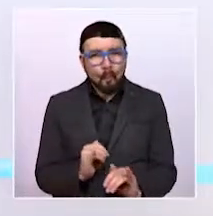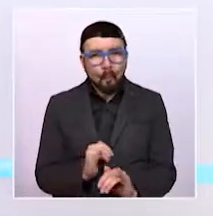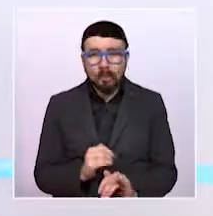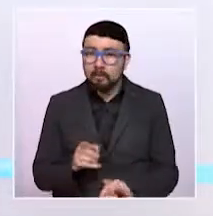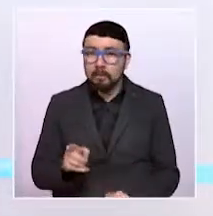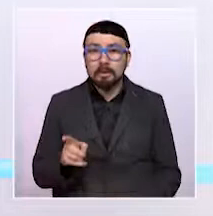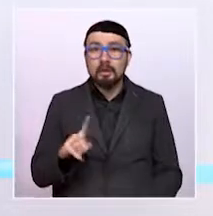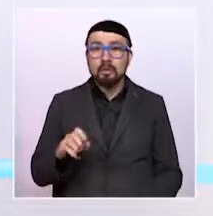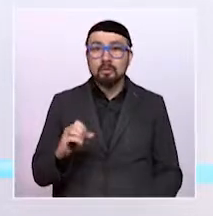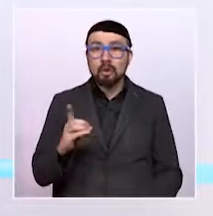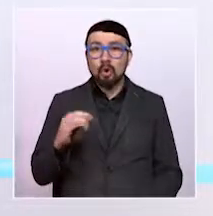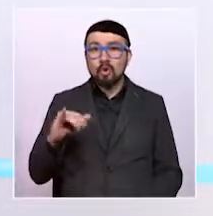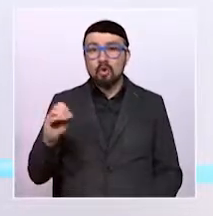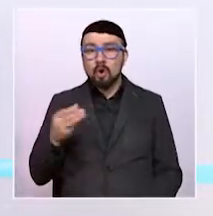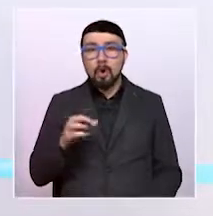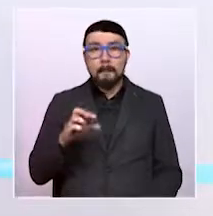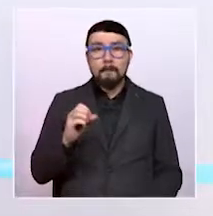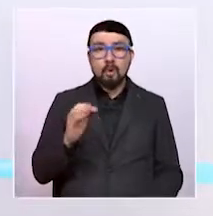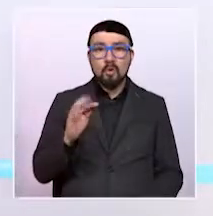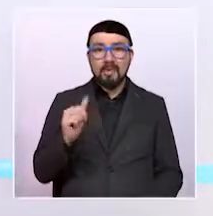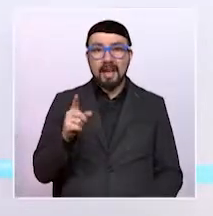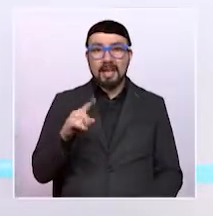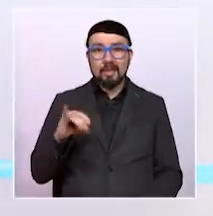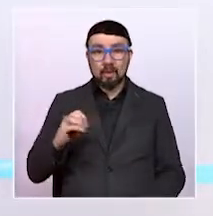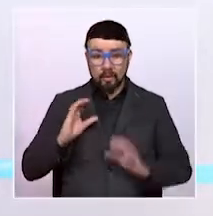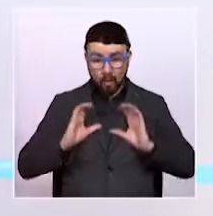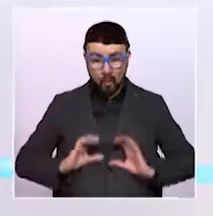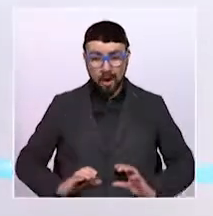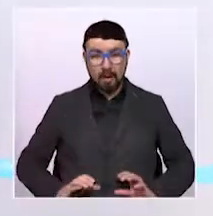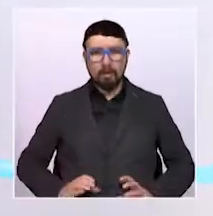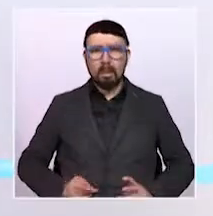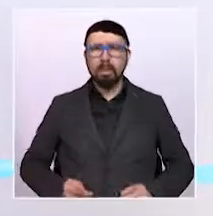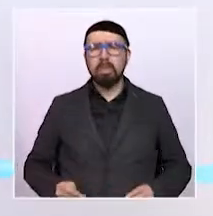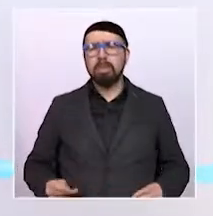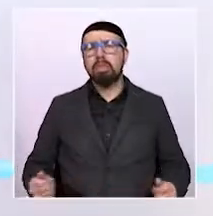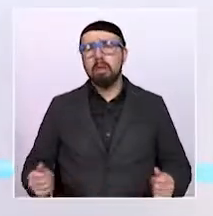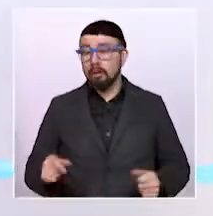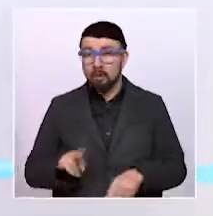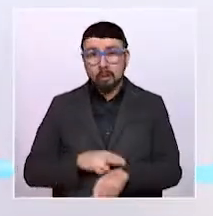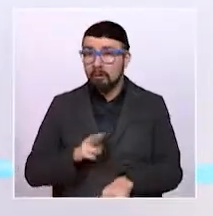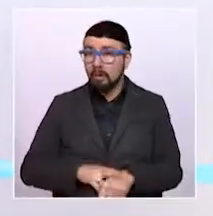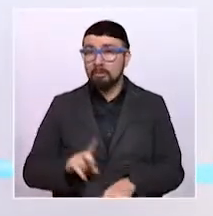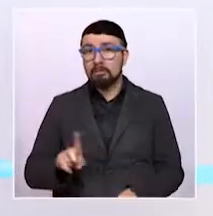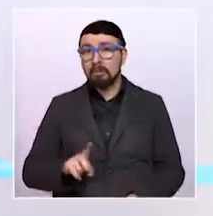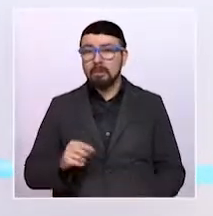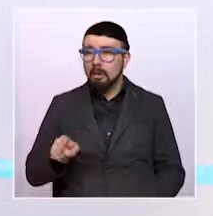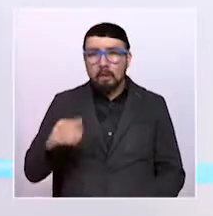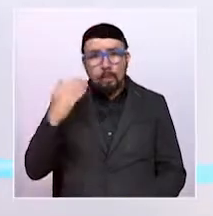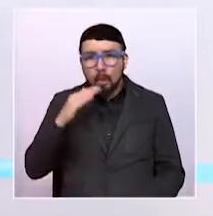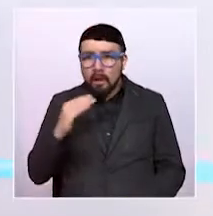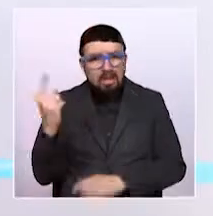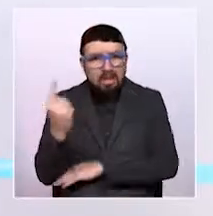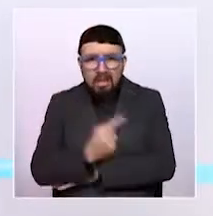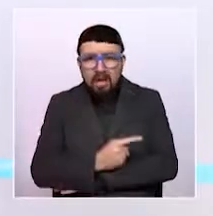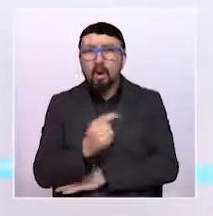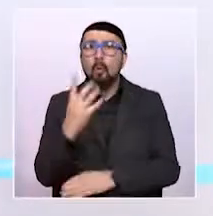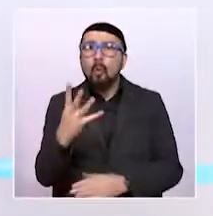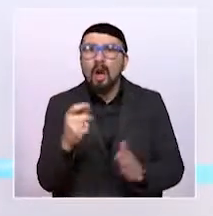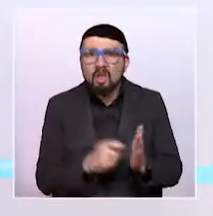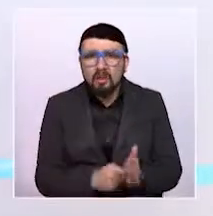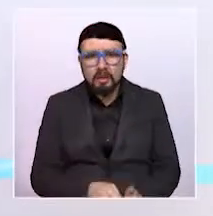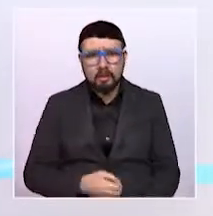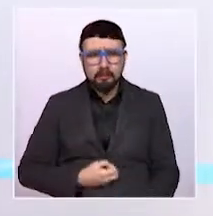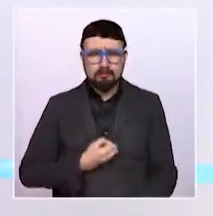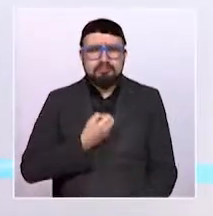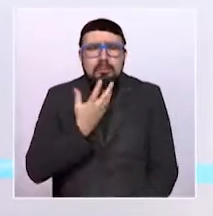potasio de su cuerpo se pierde esto no es normal una paciente que tenga más de 4 episodios al día y siga vomitando a